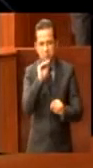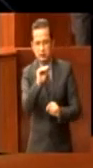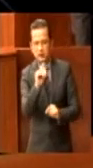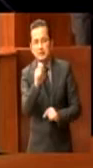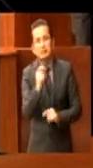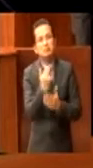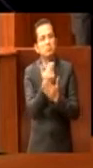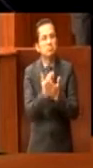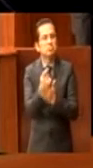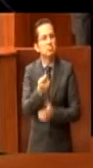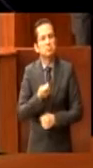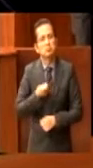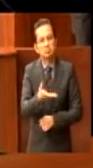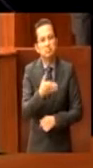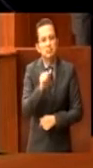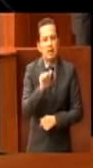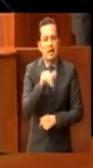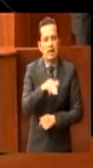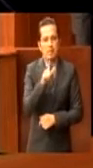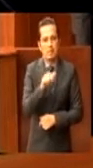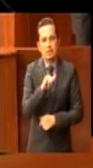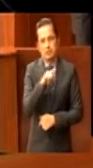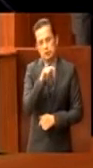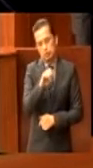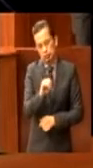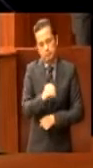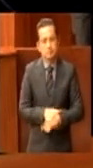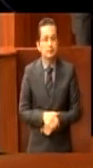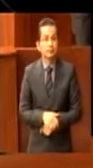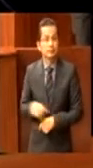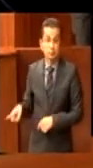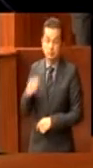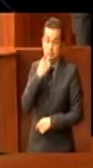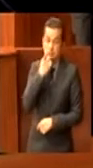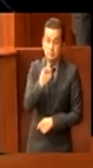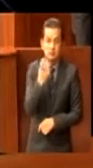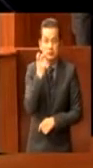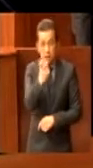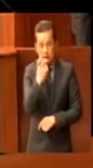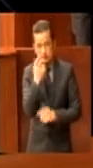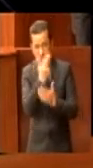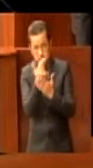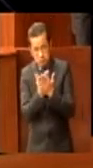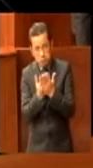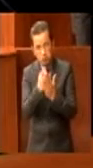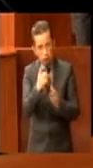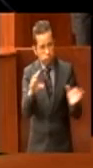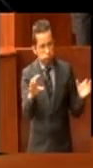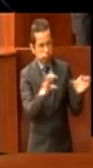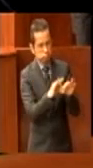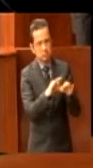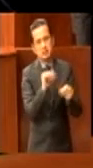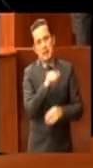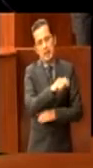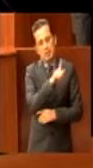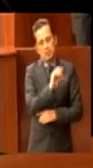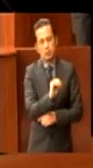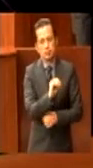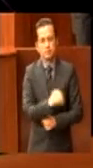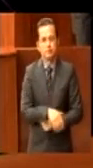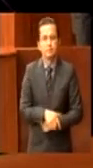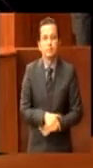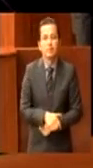es conocida como ámbito y que desde la perspectiva del denunciante se le identifica y relaciona con andrés manuel lópez o